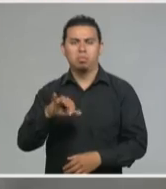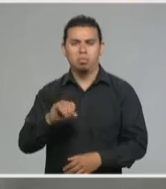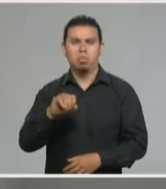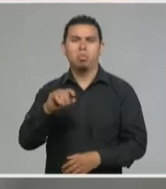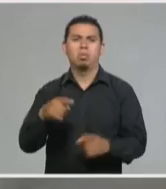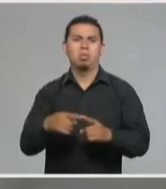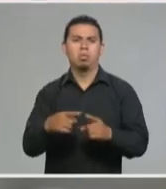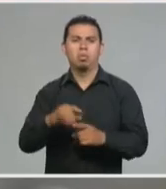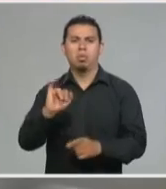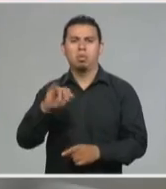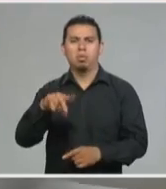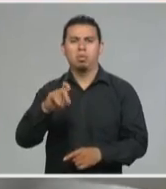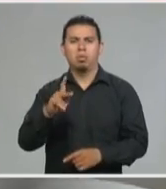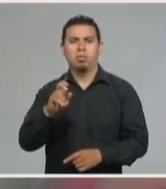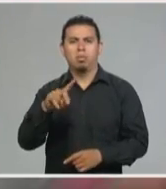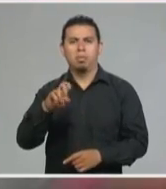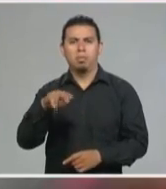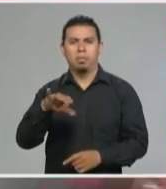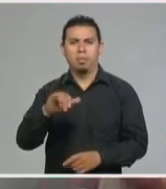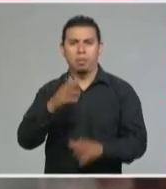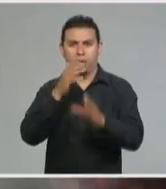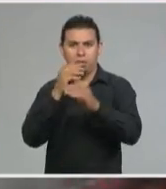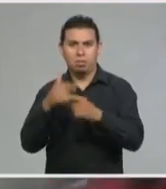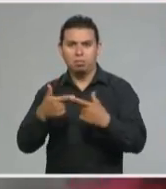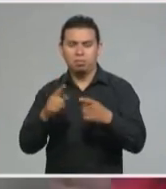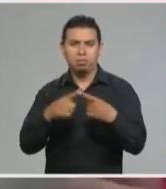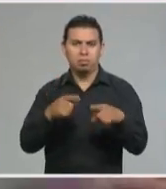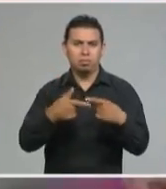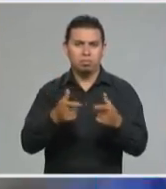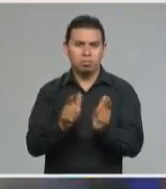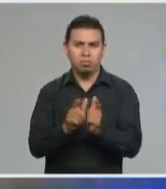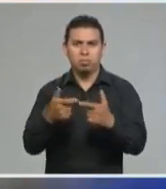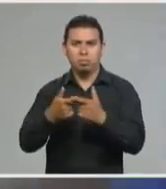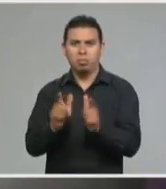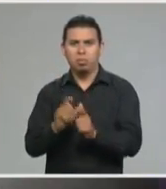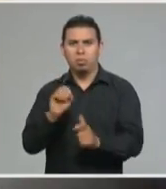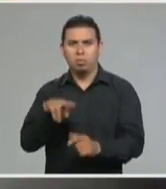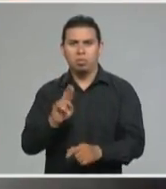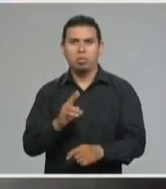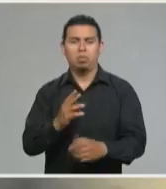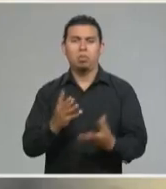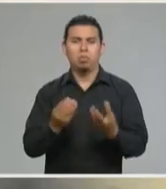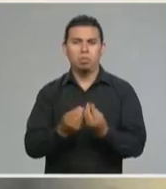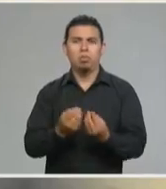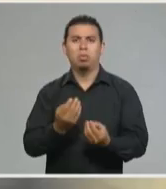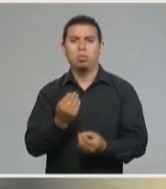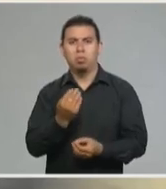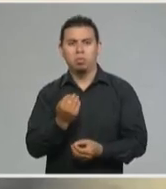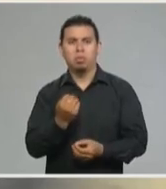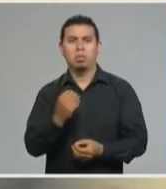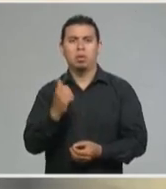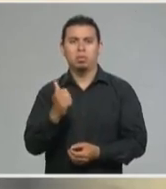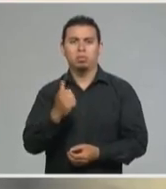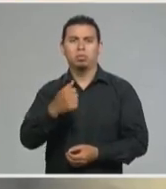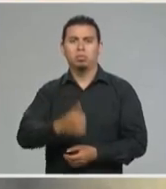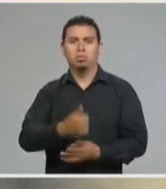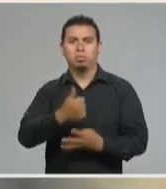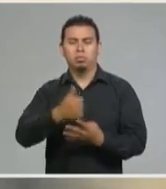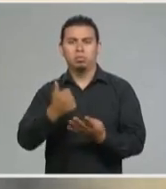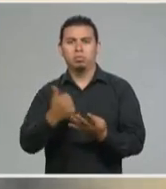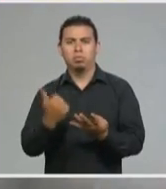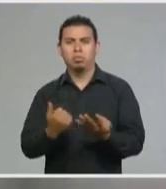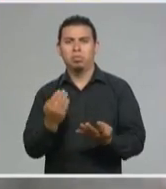con Independencia. De acuerdo con organizaciones de las Naciones Unidas, la Organización de las Naciones Unidas, cada 9 de agosto